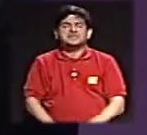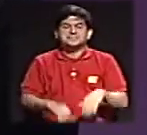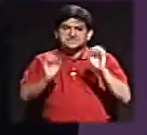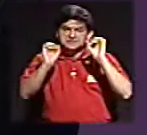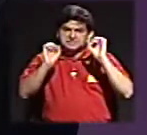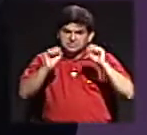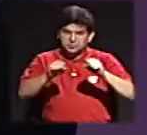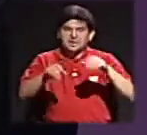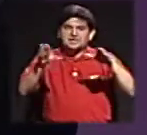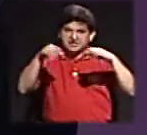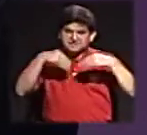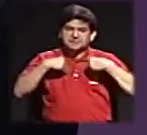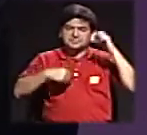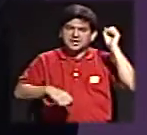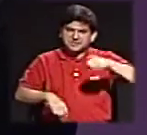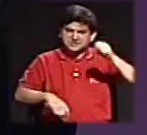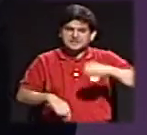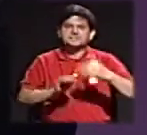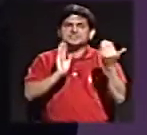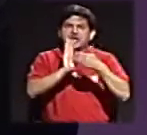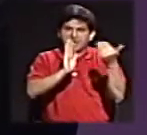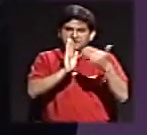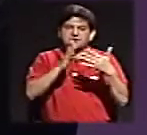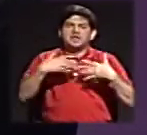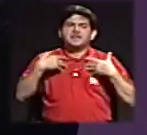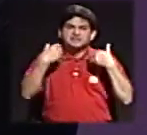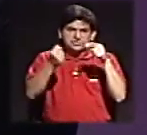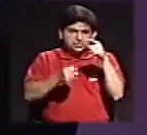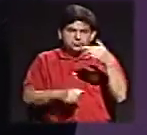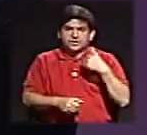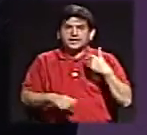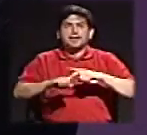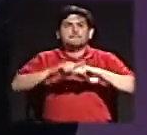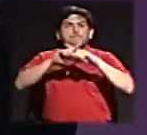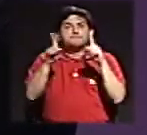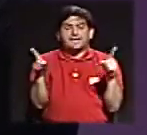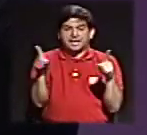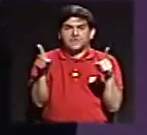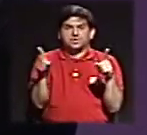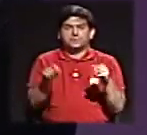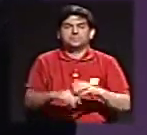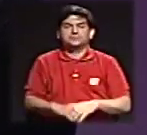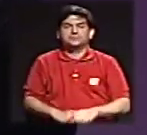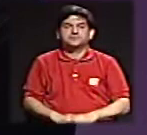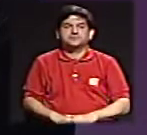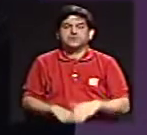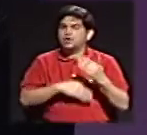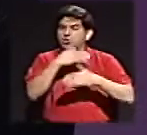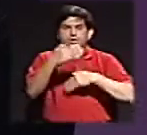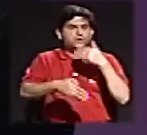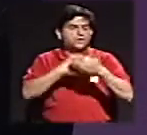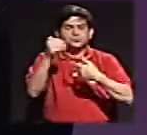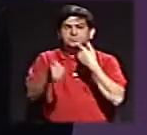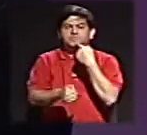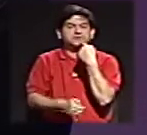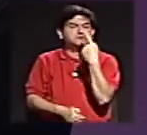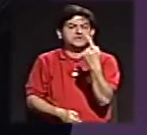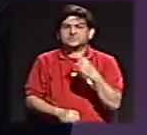reconoce que efectivamente hay una afectación a la salud de ella, pero no, digamos, no se procede a